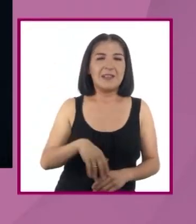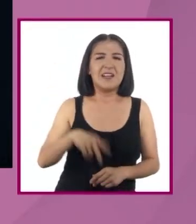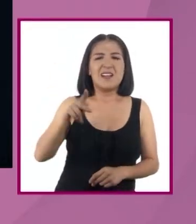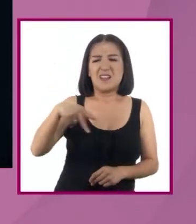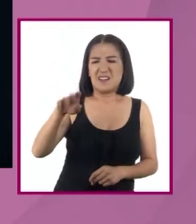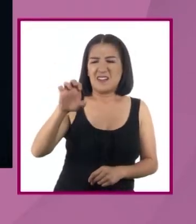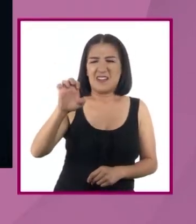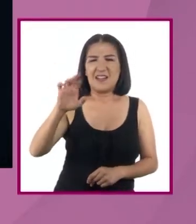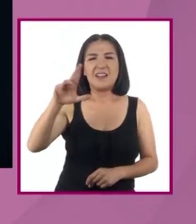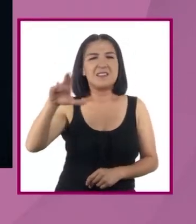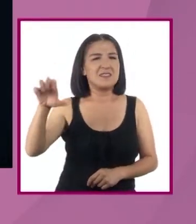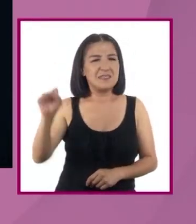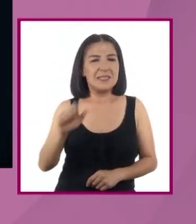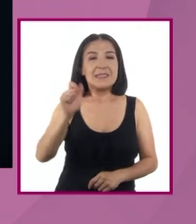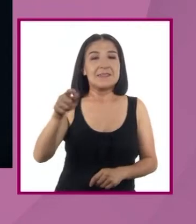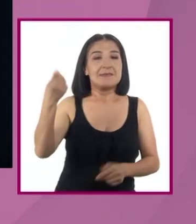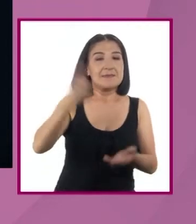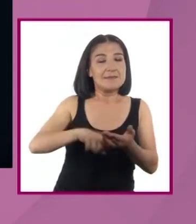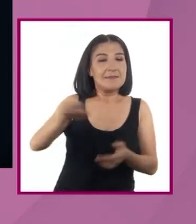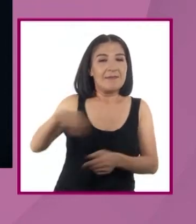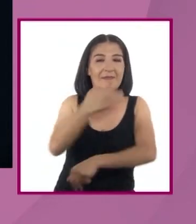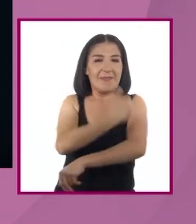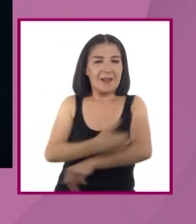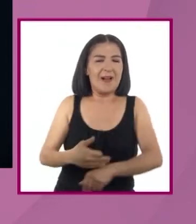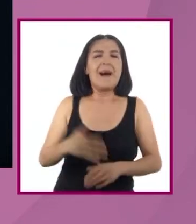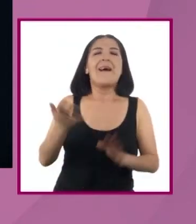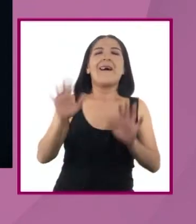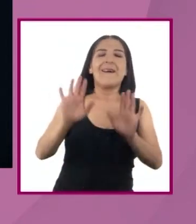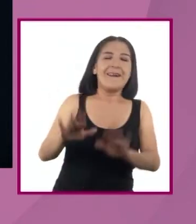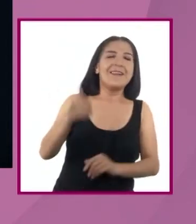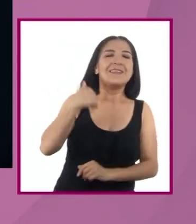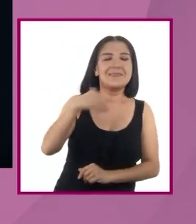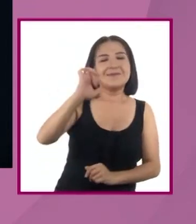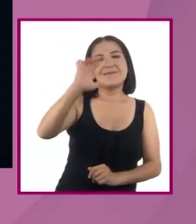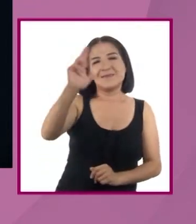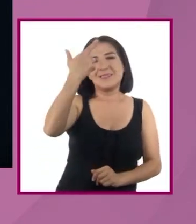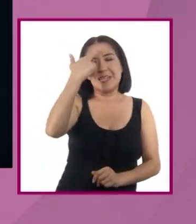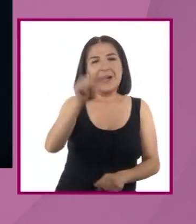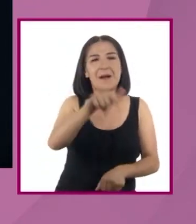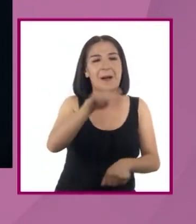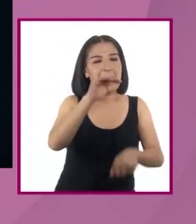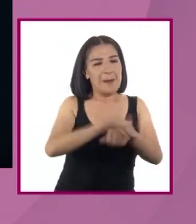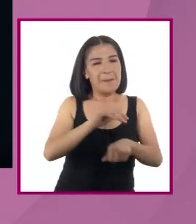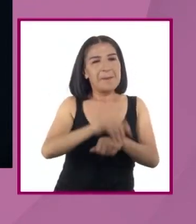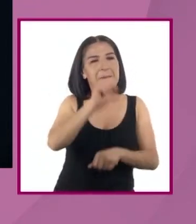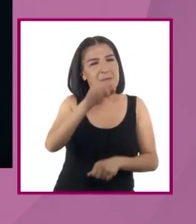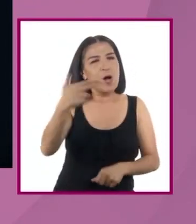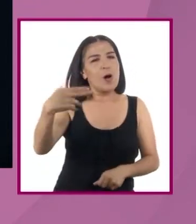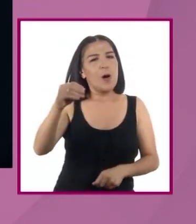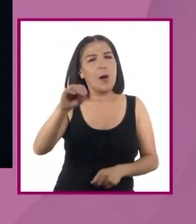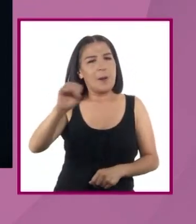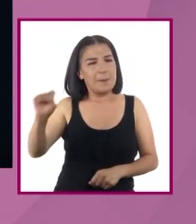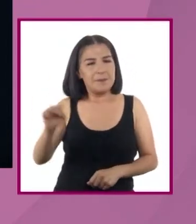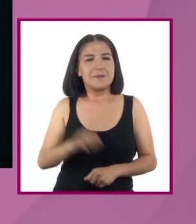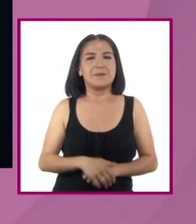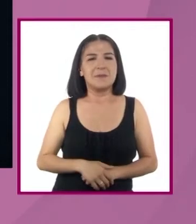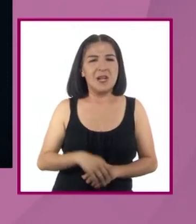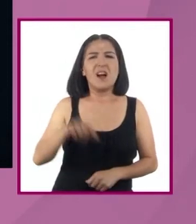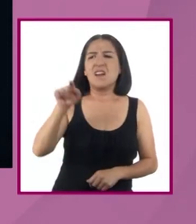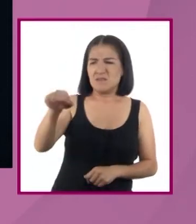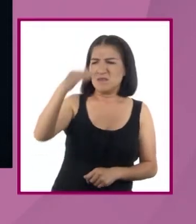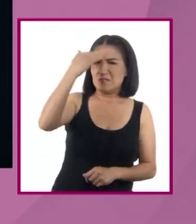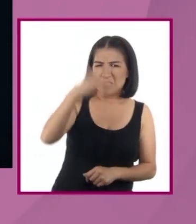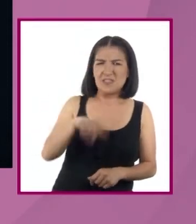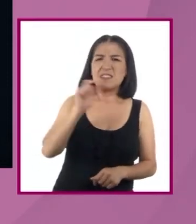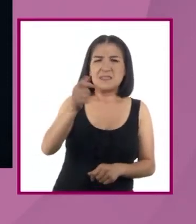sabía de ellos e inmediatamente recordé: claro, son los amigos de los Holmes. Por cierto, ¿sabía usted